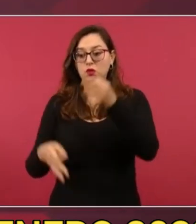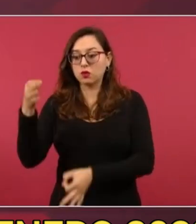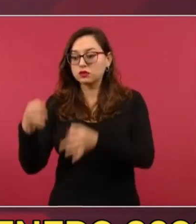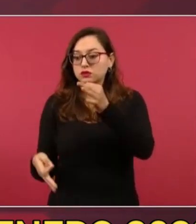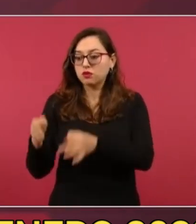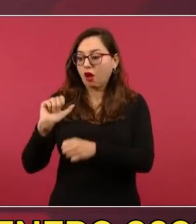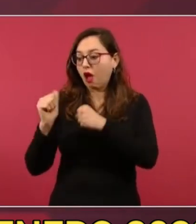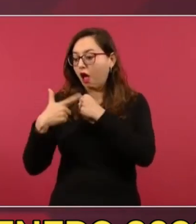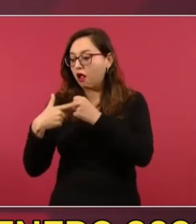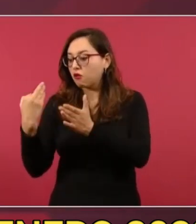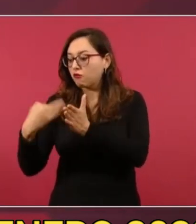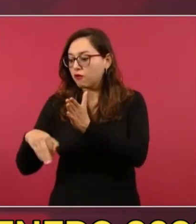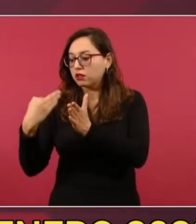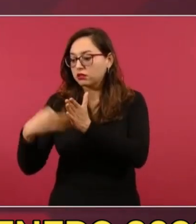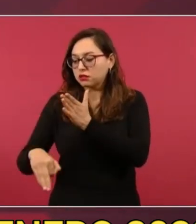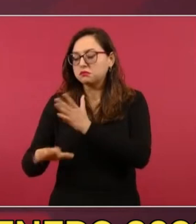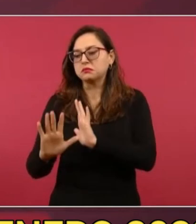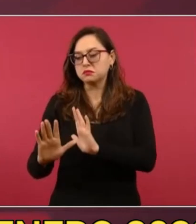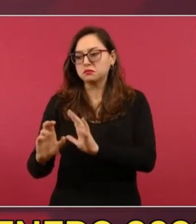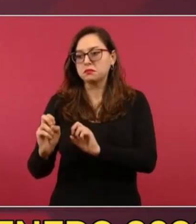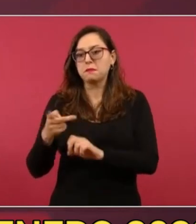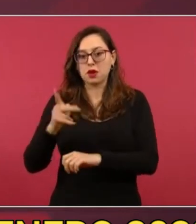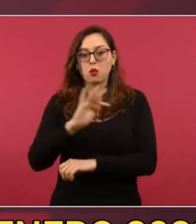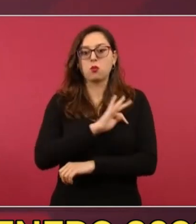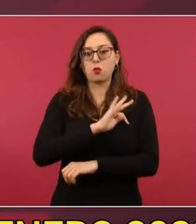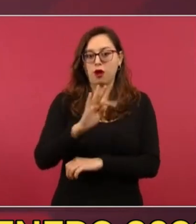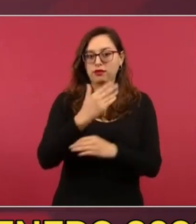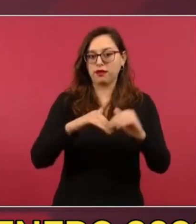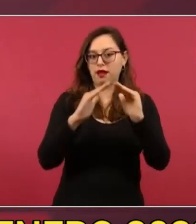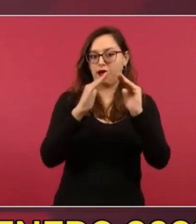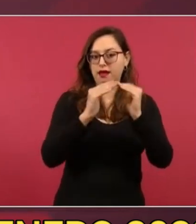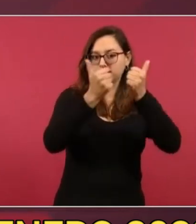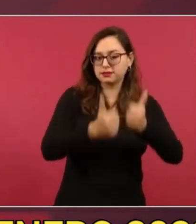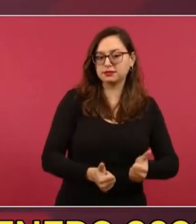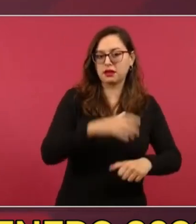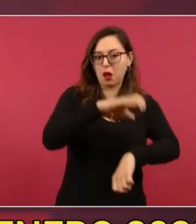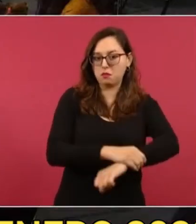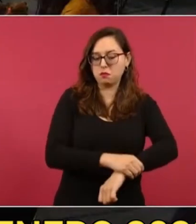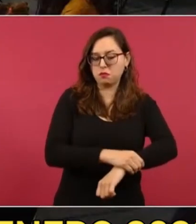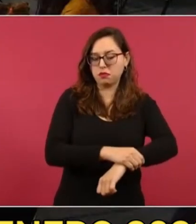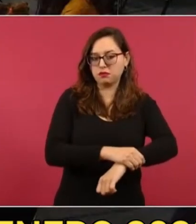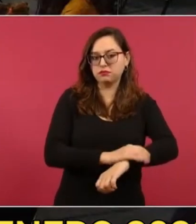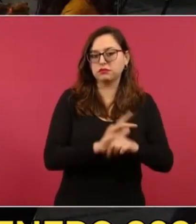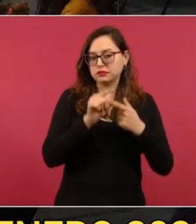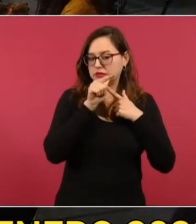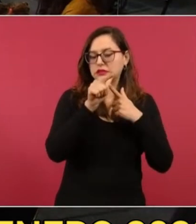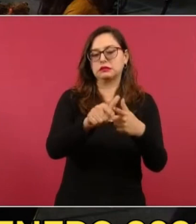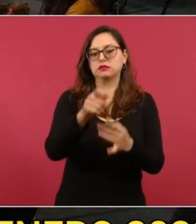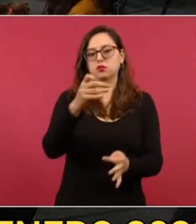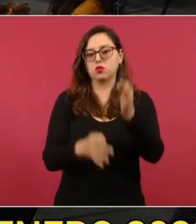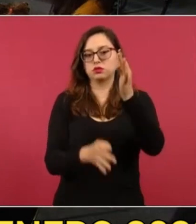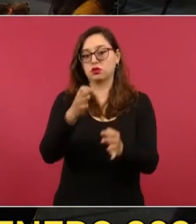pendiente, lo continúe desde su domicilio. Eso es lo